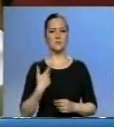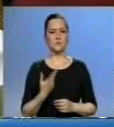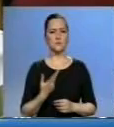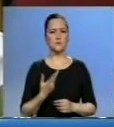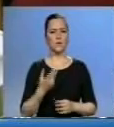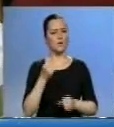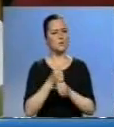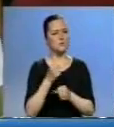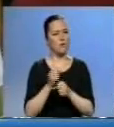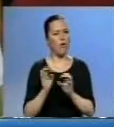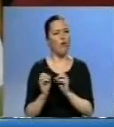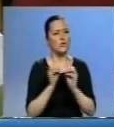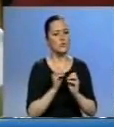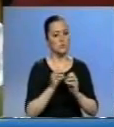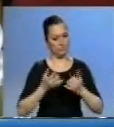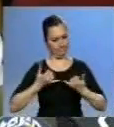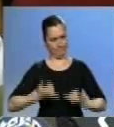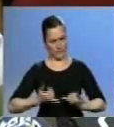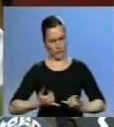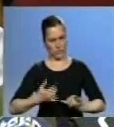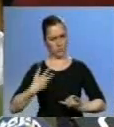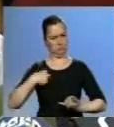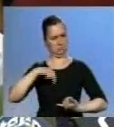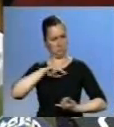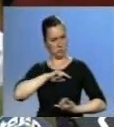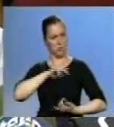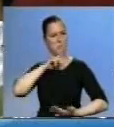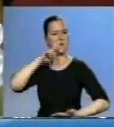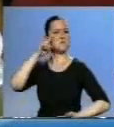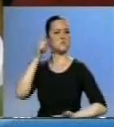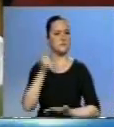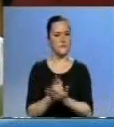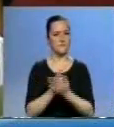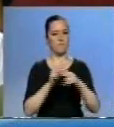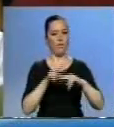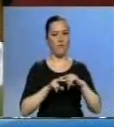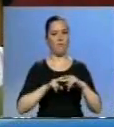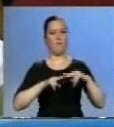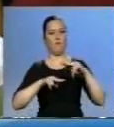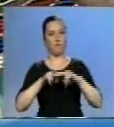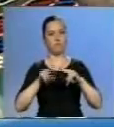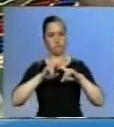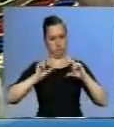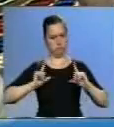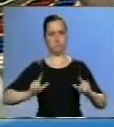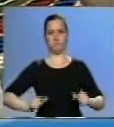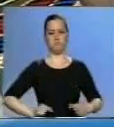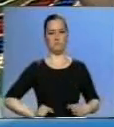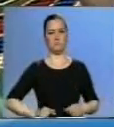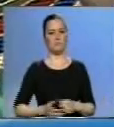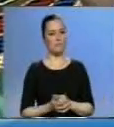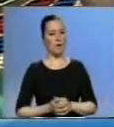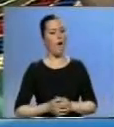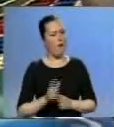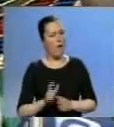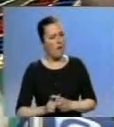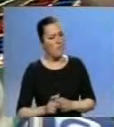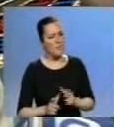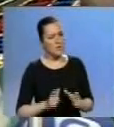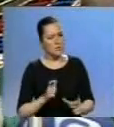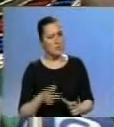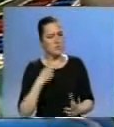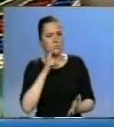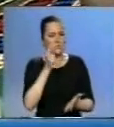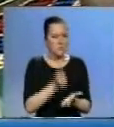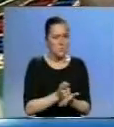de la organización. Ahora tenemos verdadera infraestructura en salud. Hay personas que en realidad